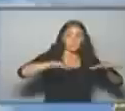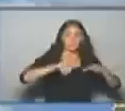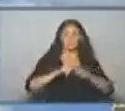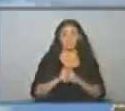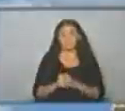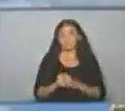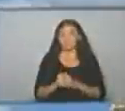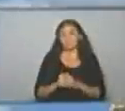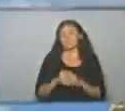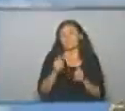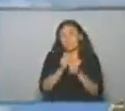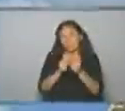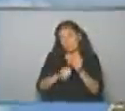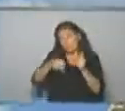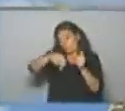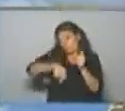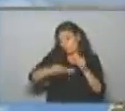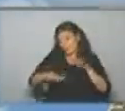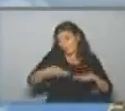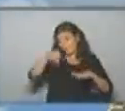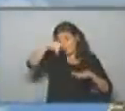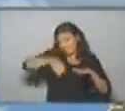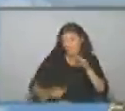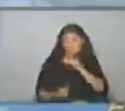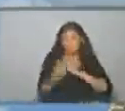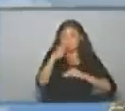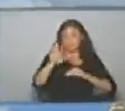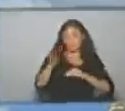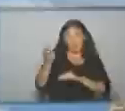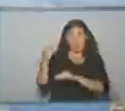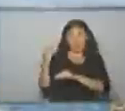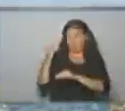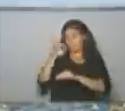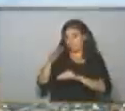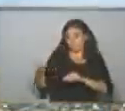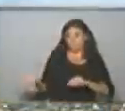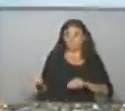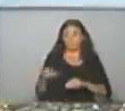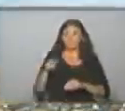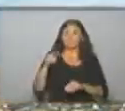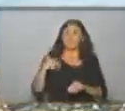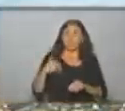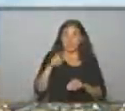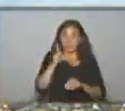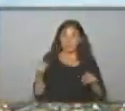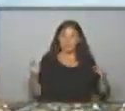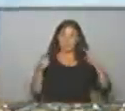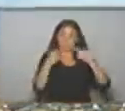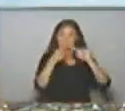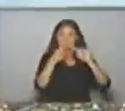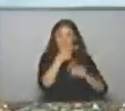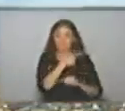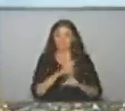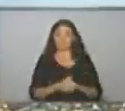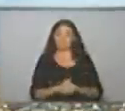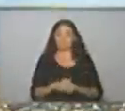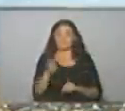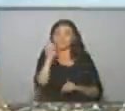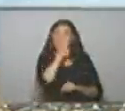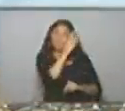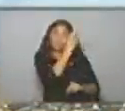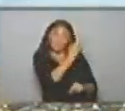histórico, y la cobertura en vivo de Visión 7. Volvemos a Buenos Aires, volvemos a la República Argentina. Gracias, Pablo. En minutos